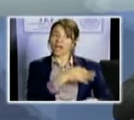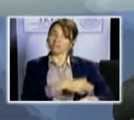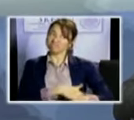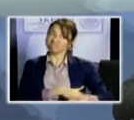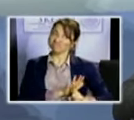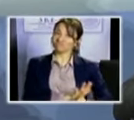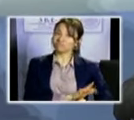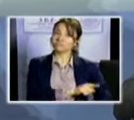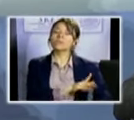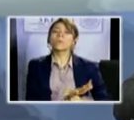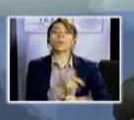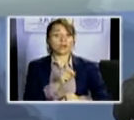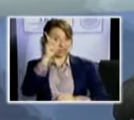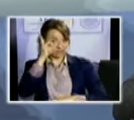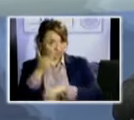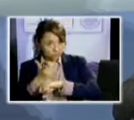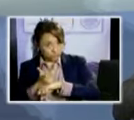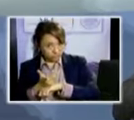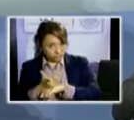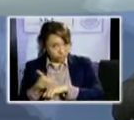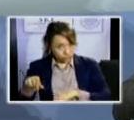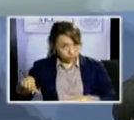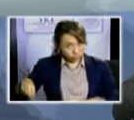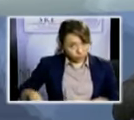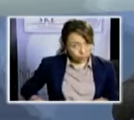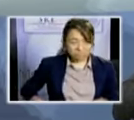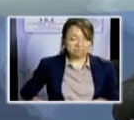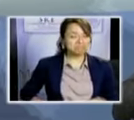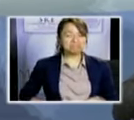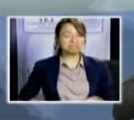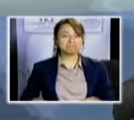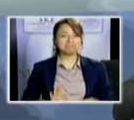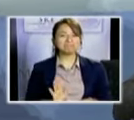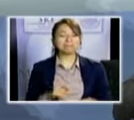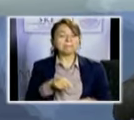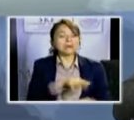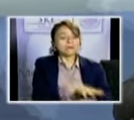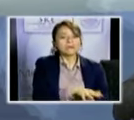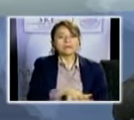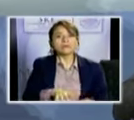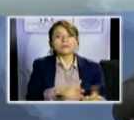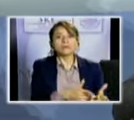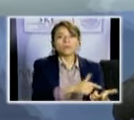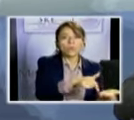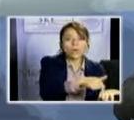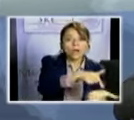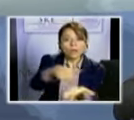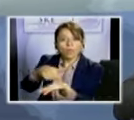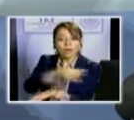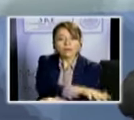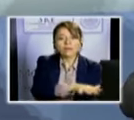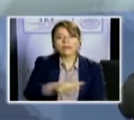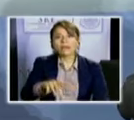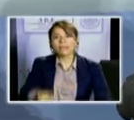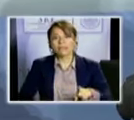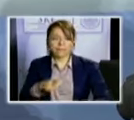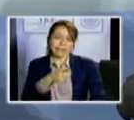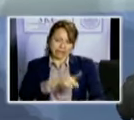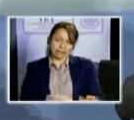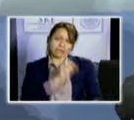¿Cómo pero podemos luchar contra organizaciones criminales territoriales que incluyen adentro su portafolio también el tráfico de